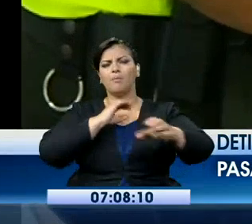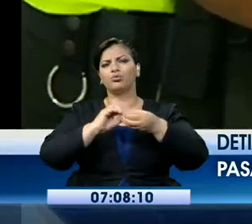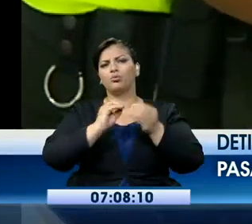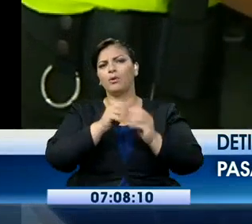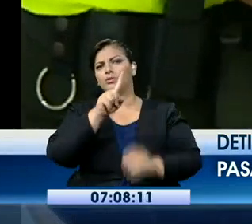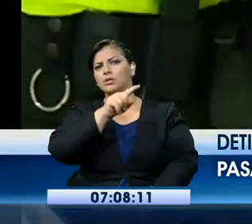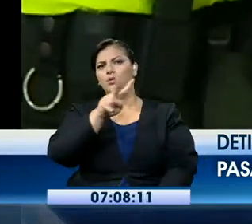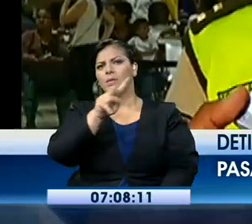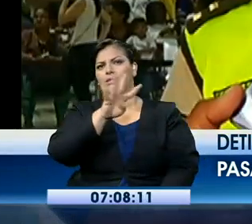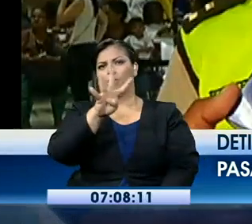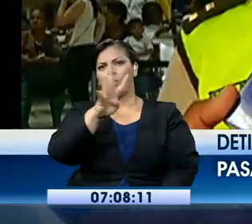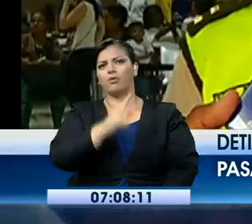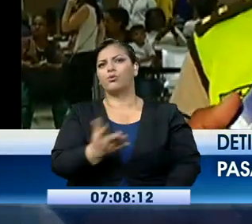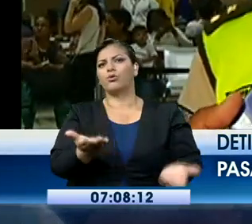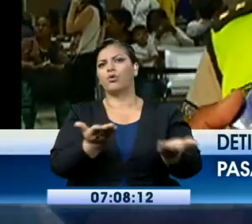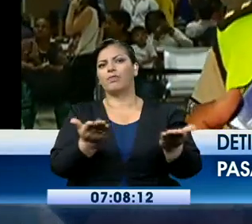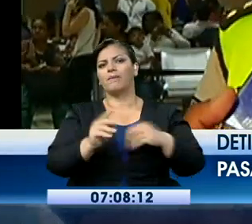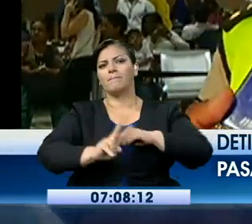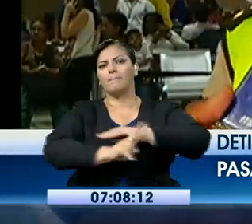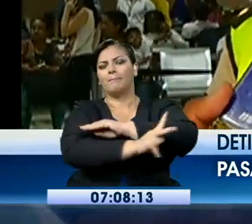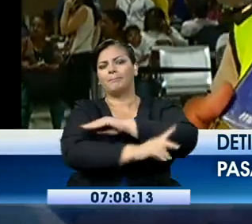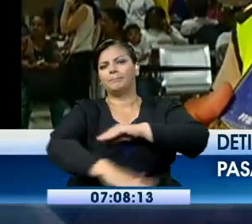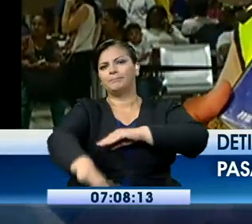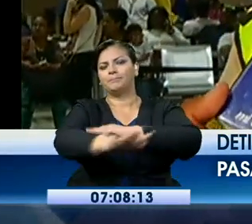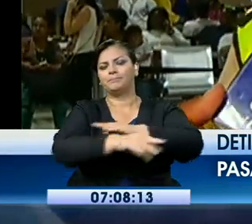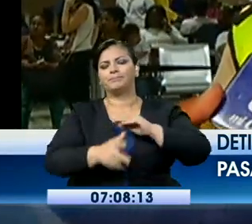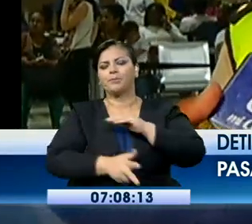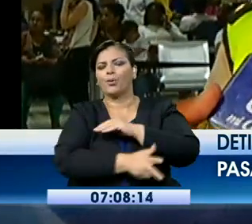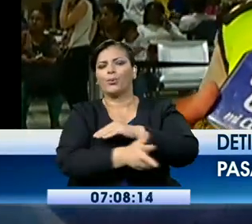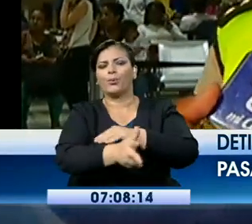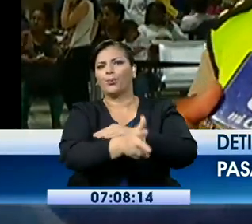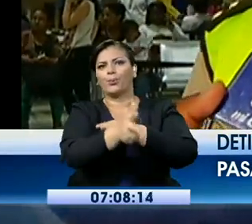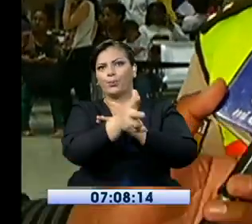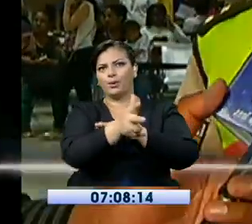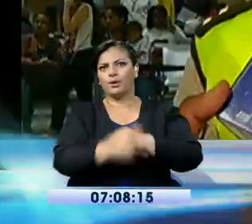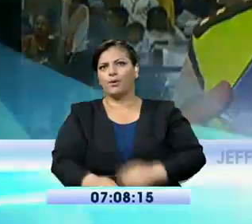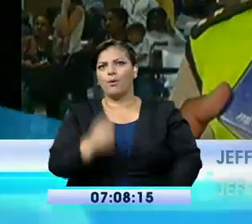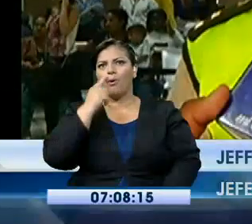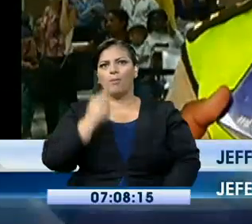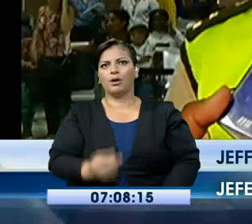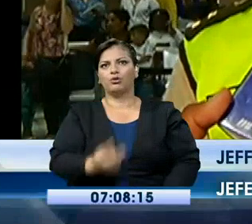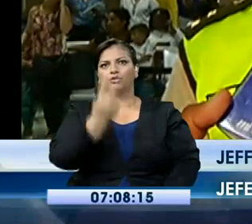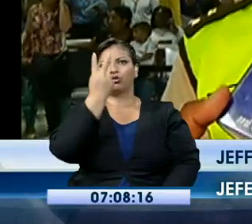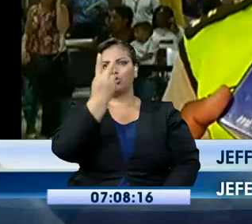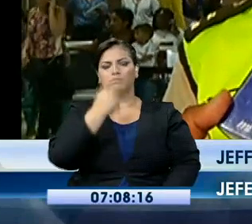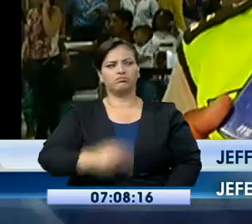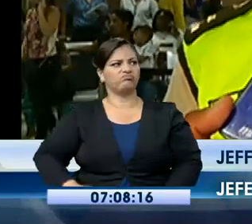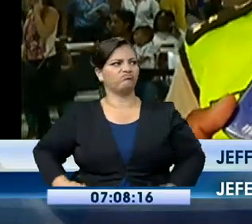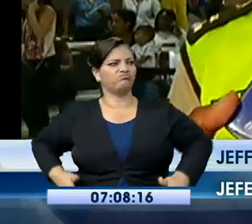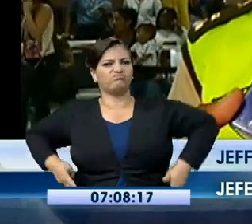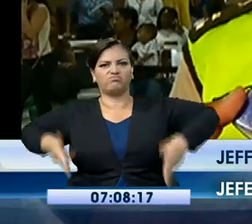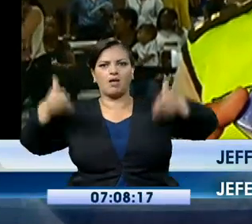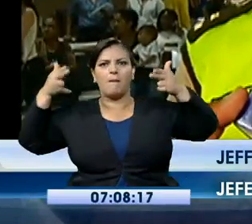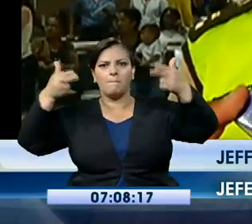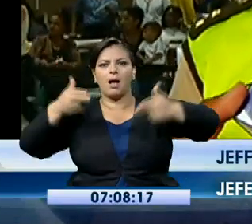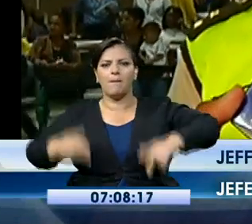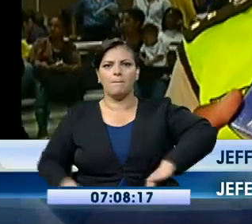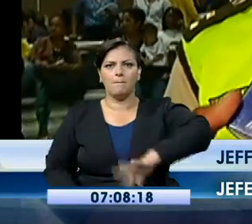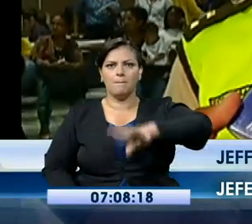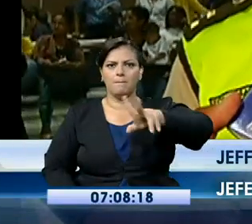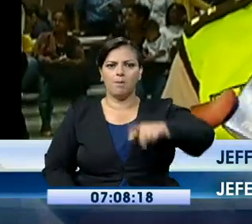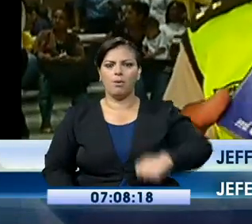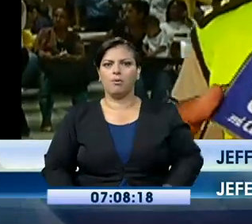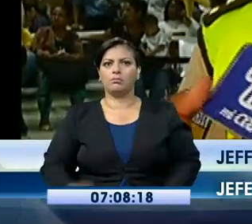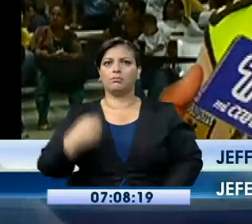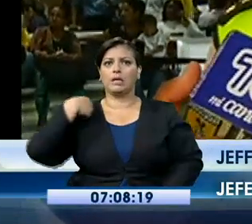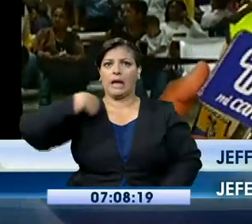localizar a la aprehensión de los hoy detenidos. En el poder de ellos se encontraron una cartera. Producto del robo de